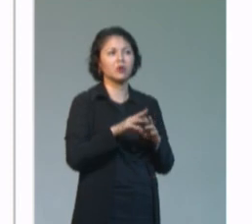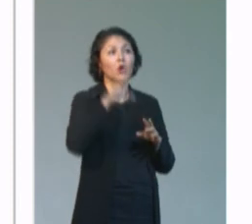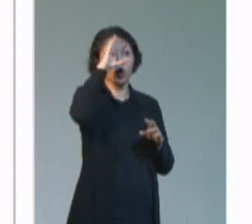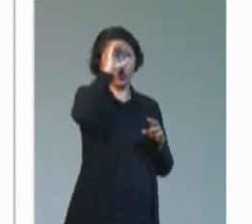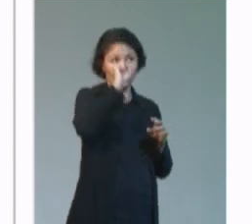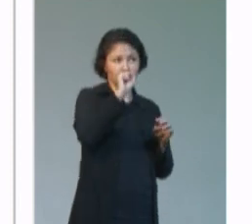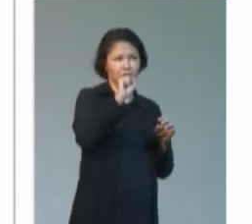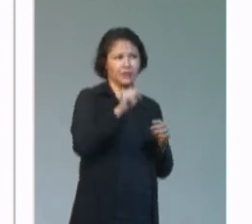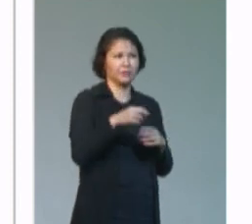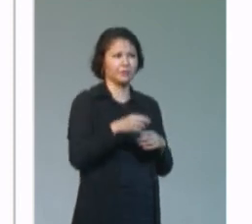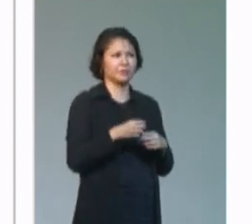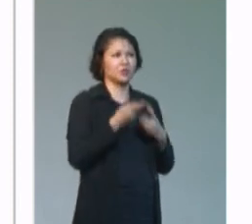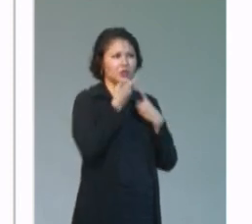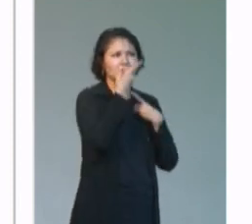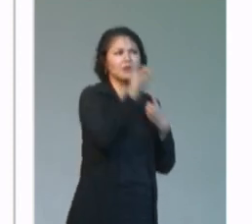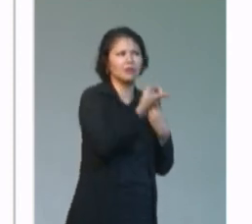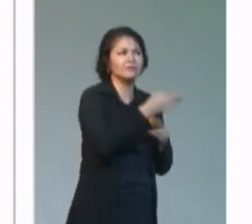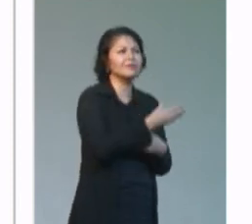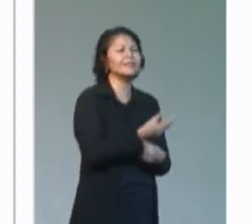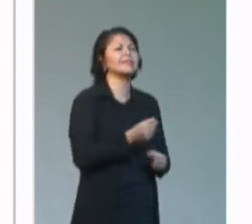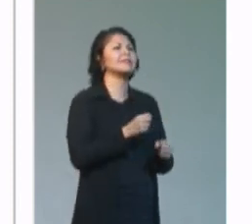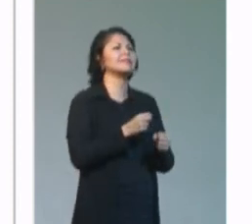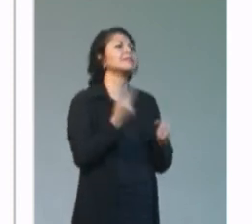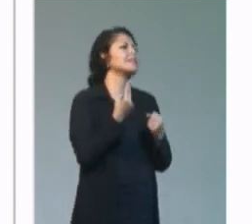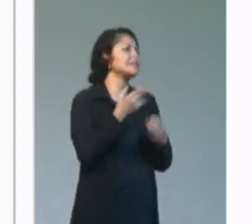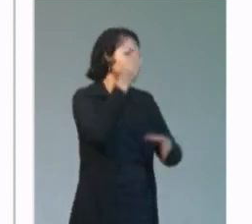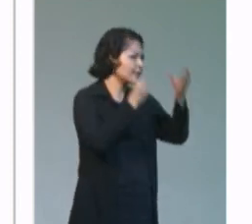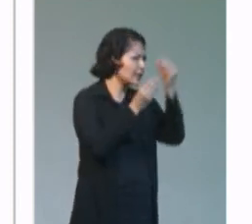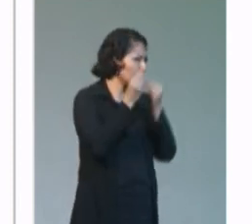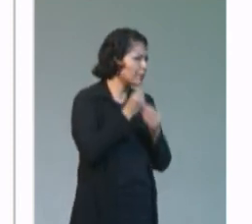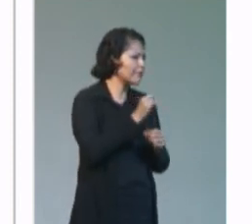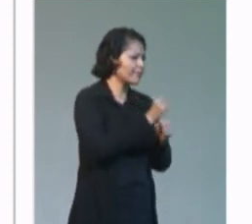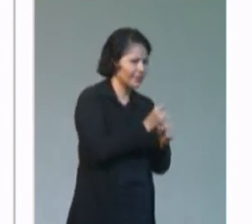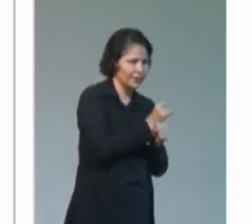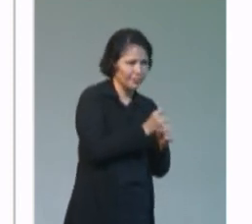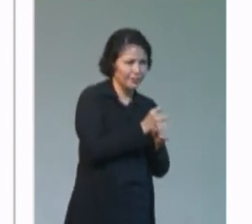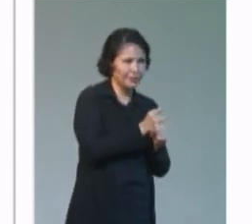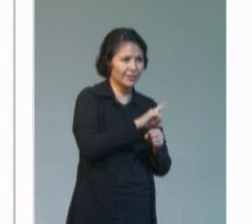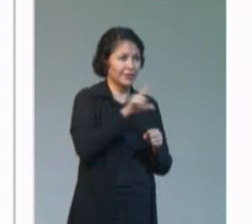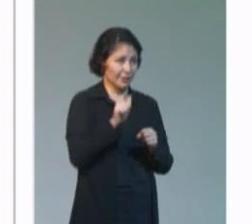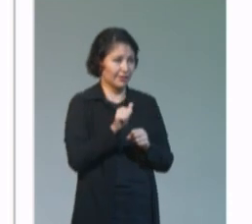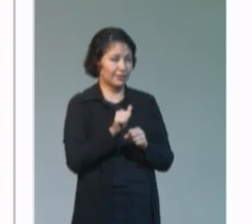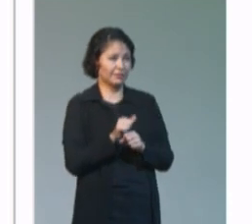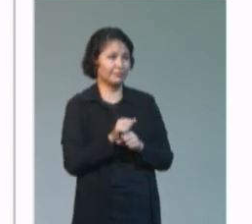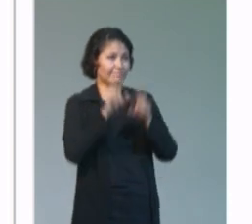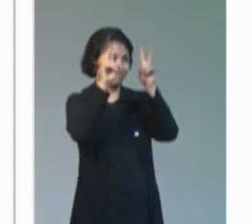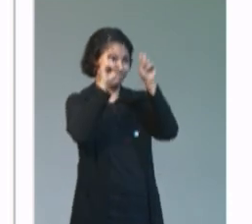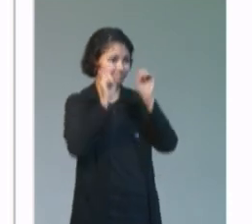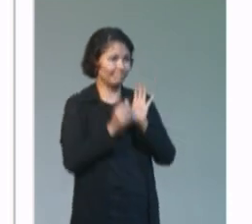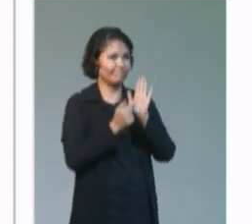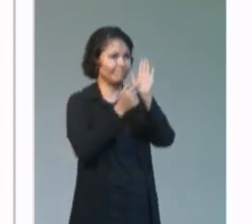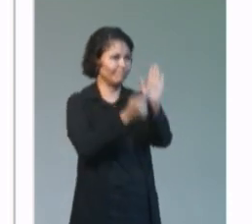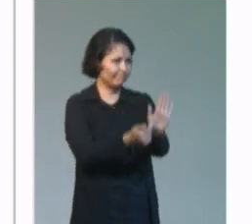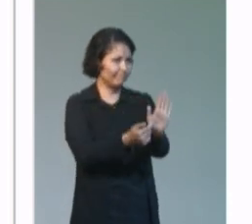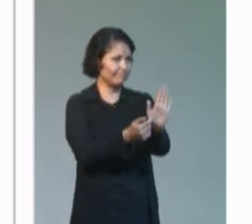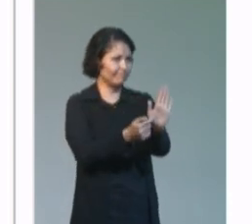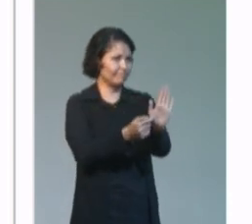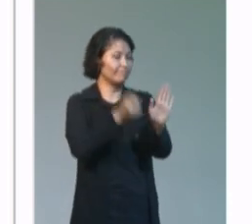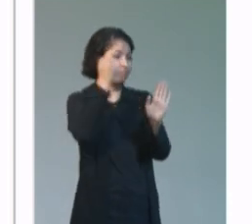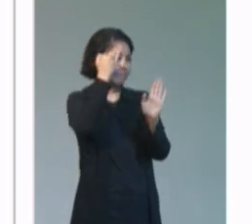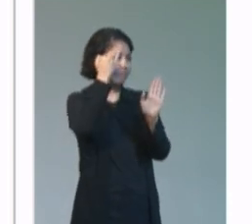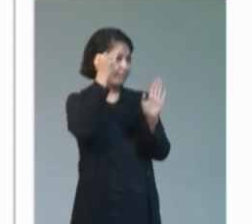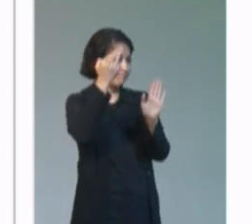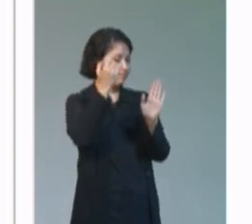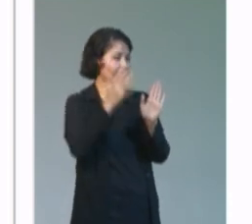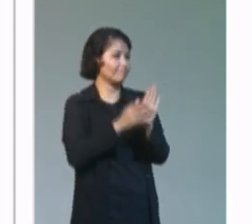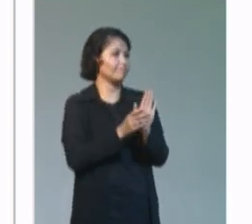entre esos contenidos después que se presente el bloque de contenidos y siempre con una idea cuanto menos más y